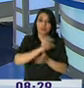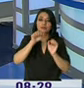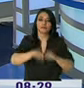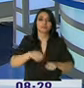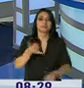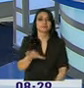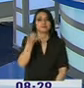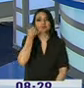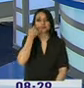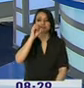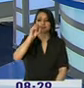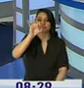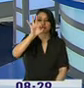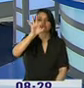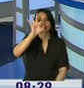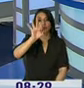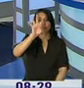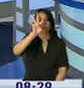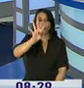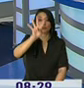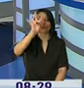al